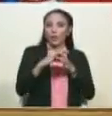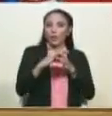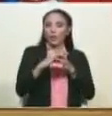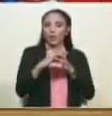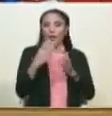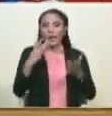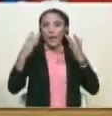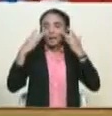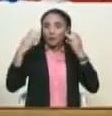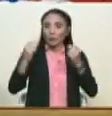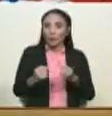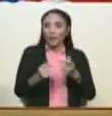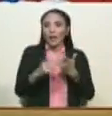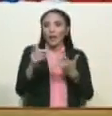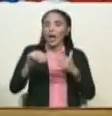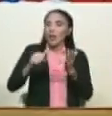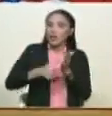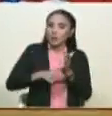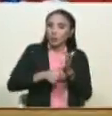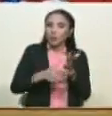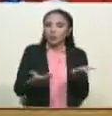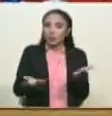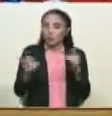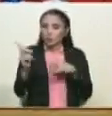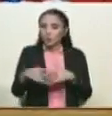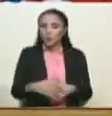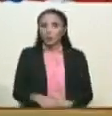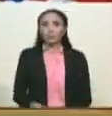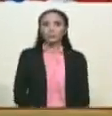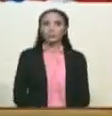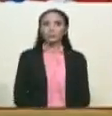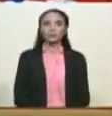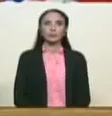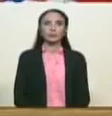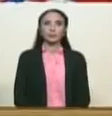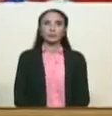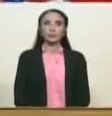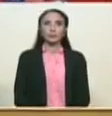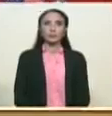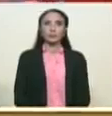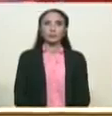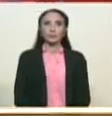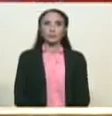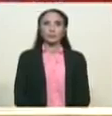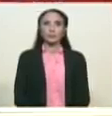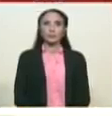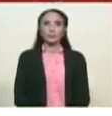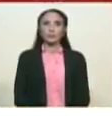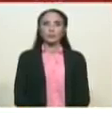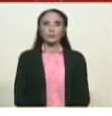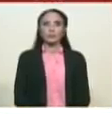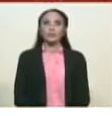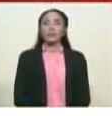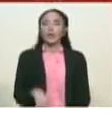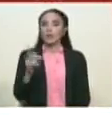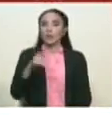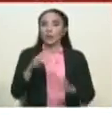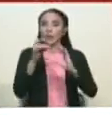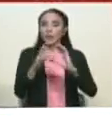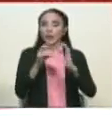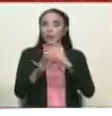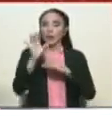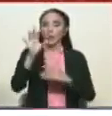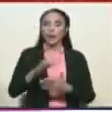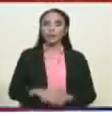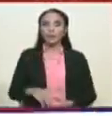de la cedulación. Estuvimos también, además, recientemente con una tarea que usted nos dio con relación al carnet de la patria. Recuerde,